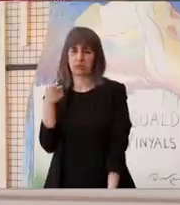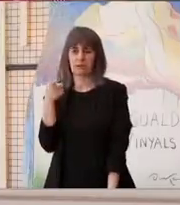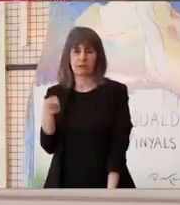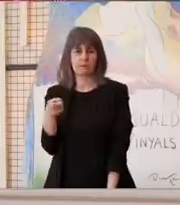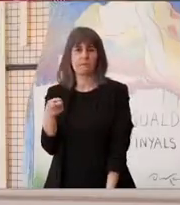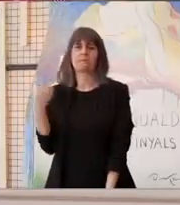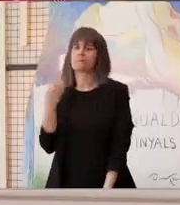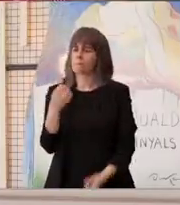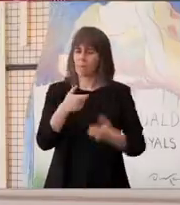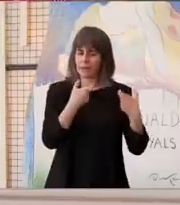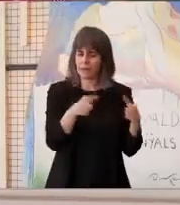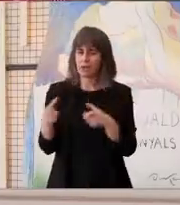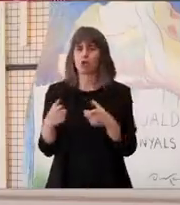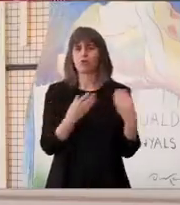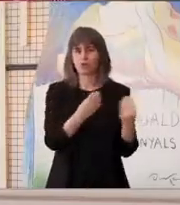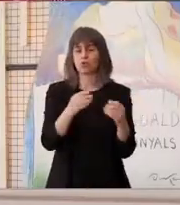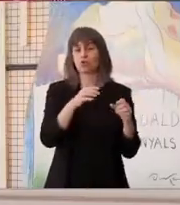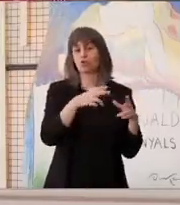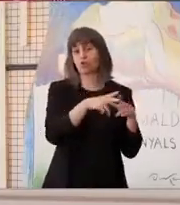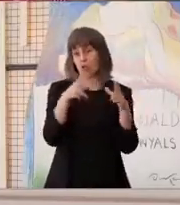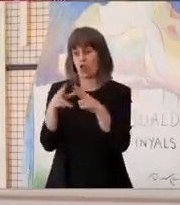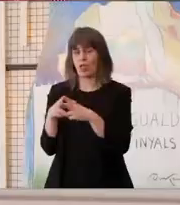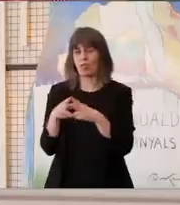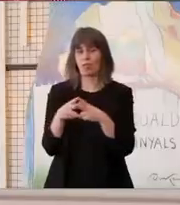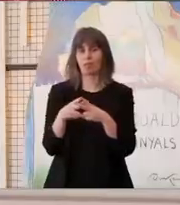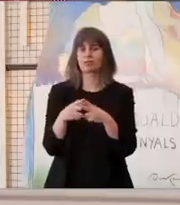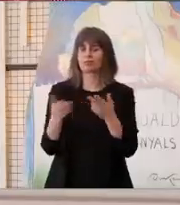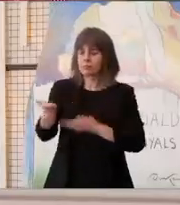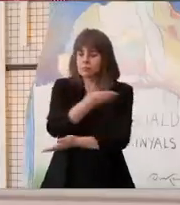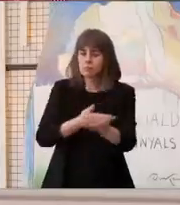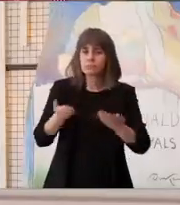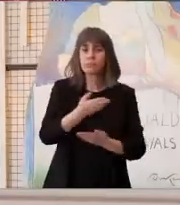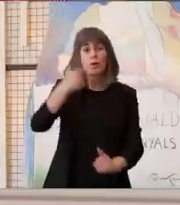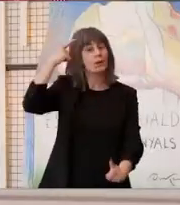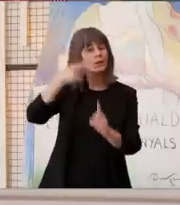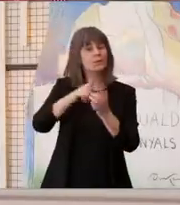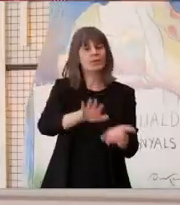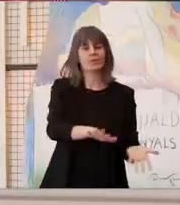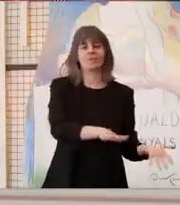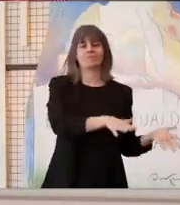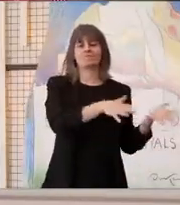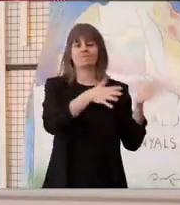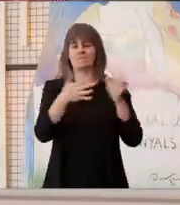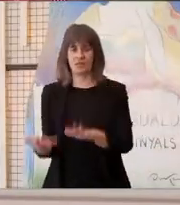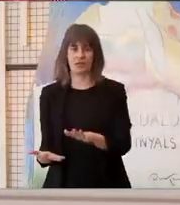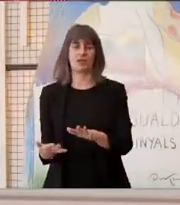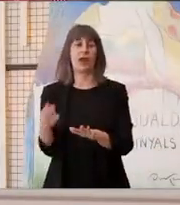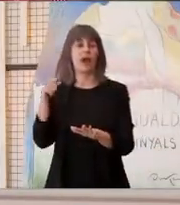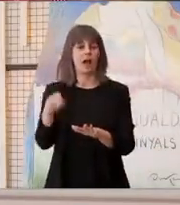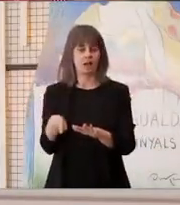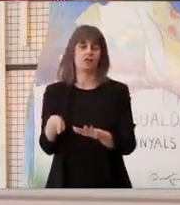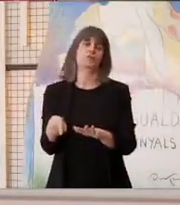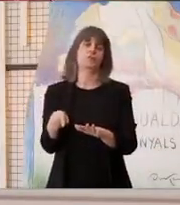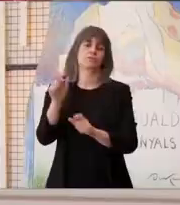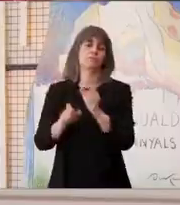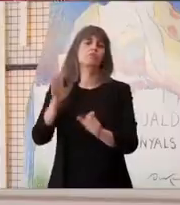muchos sectores de la sociedad para intentar también hacer esa transformación y que ahí haya mujeres no solamente